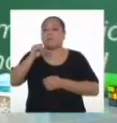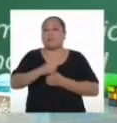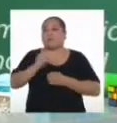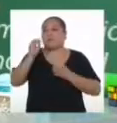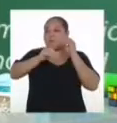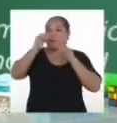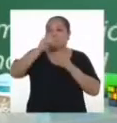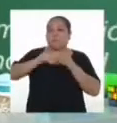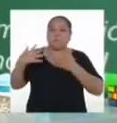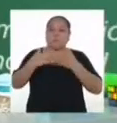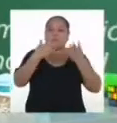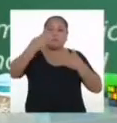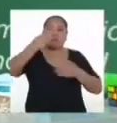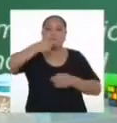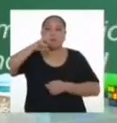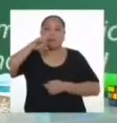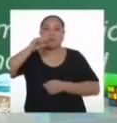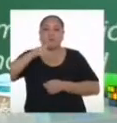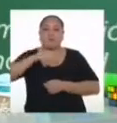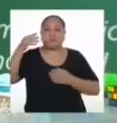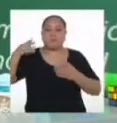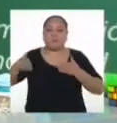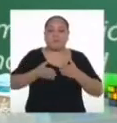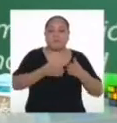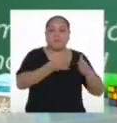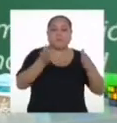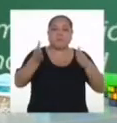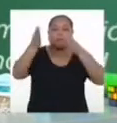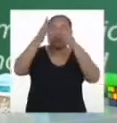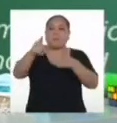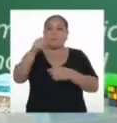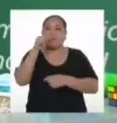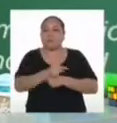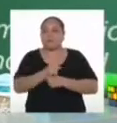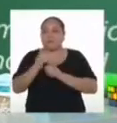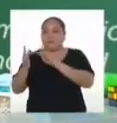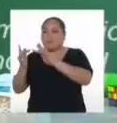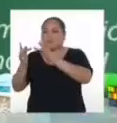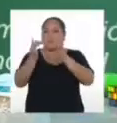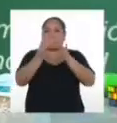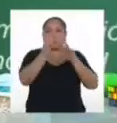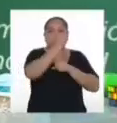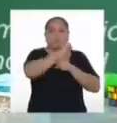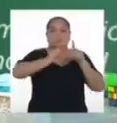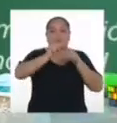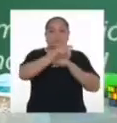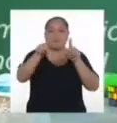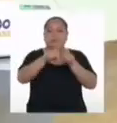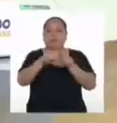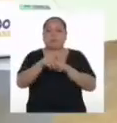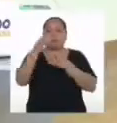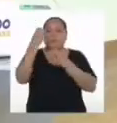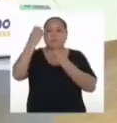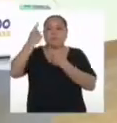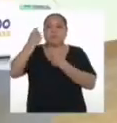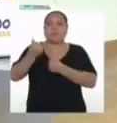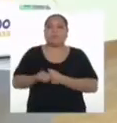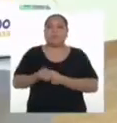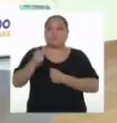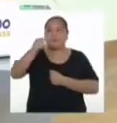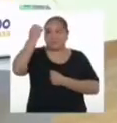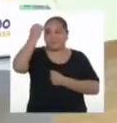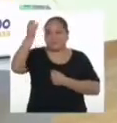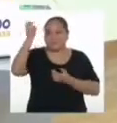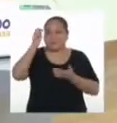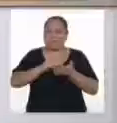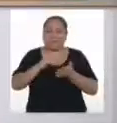herradura. Por todas estas razones, la cuenca se convierte en un eje potencial de interrelación social y económica. Esta me parece